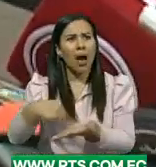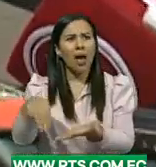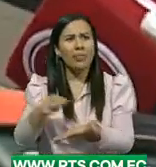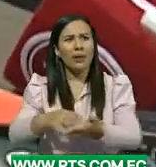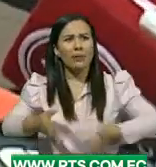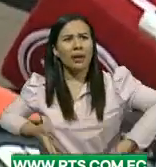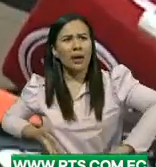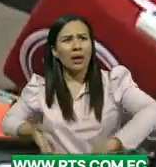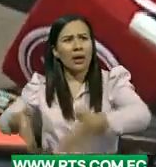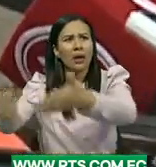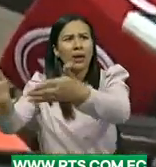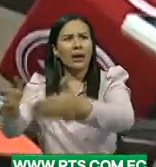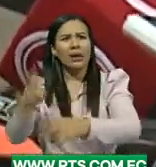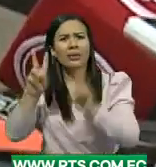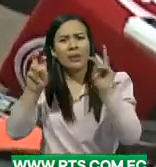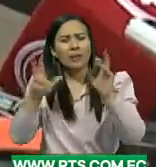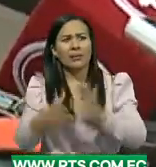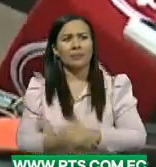que